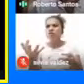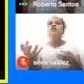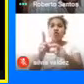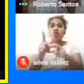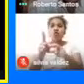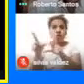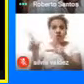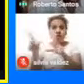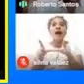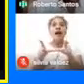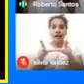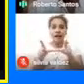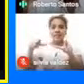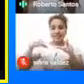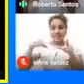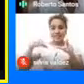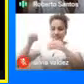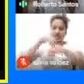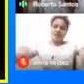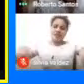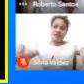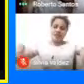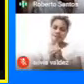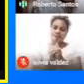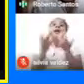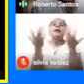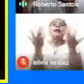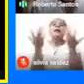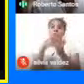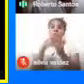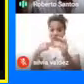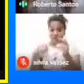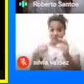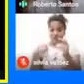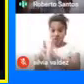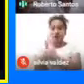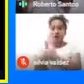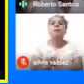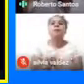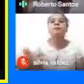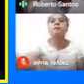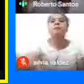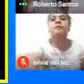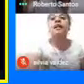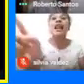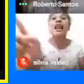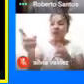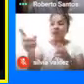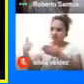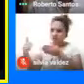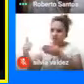territorio Entonces En ese sentido La ruta Leyenda del Dorado